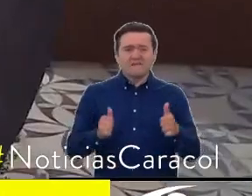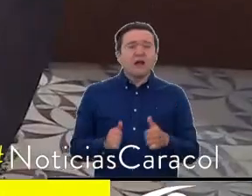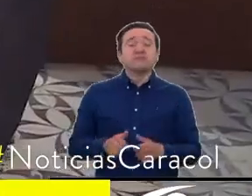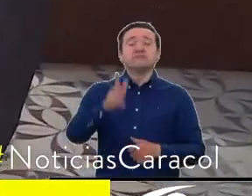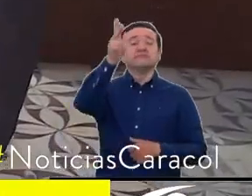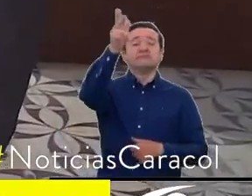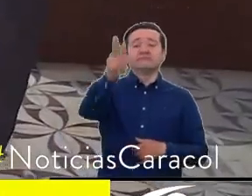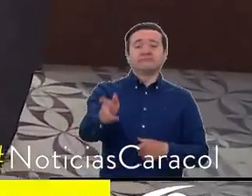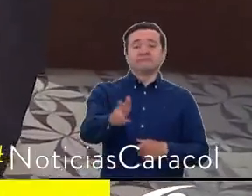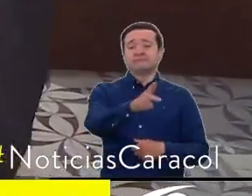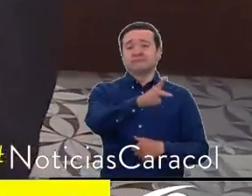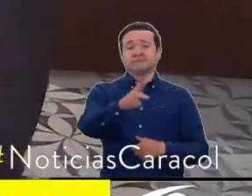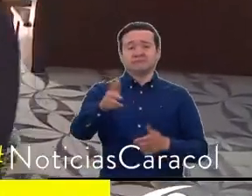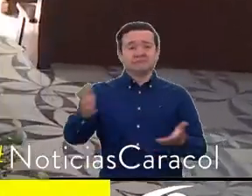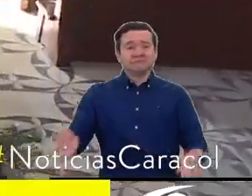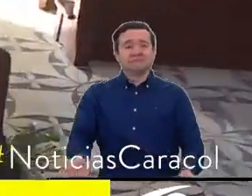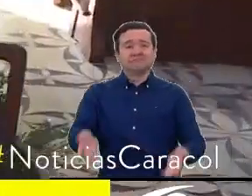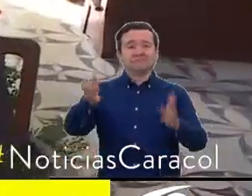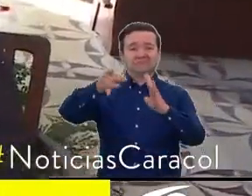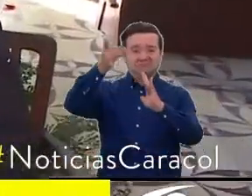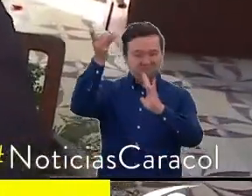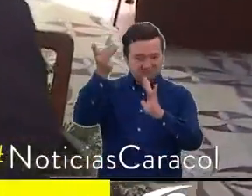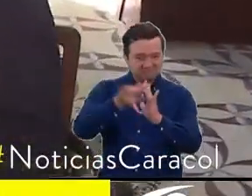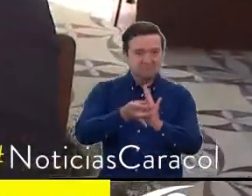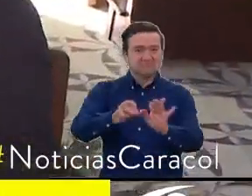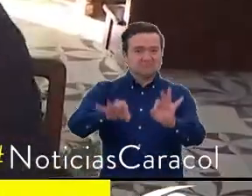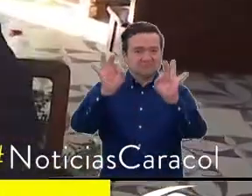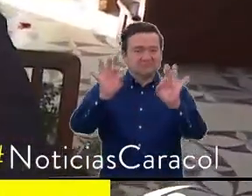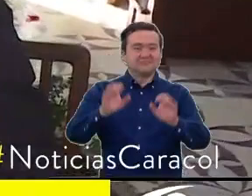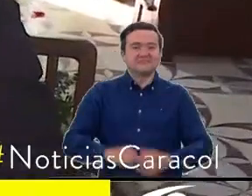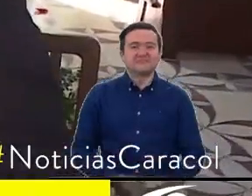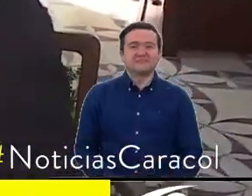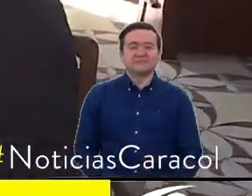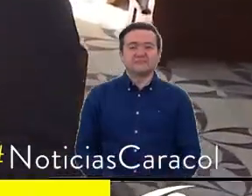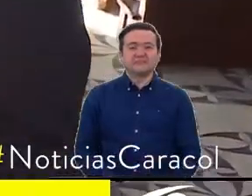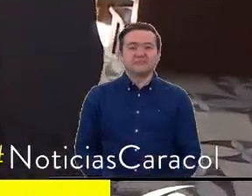el matrimonio felizmente se cumplió.